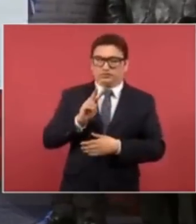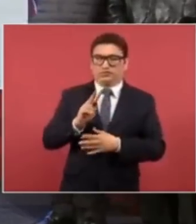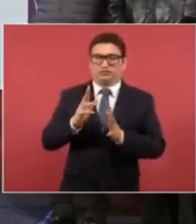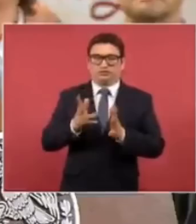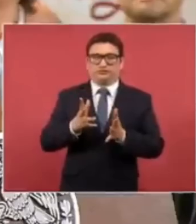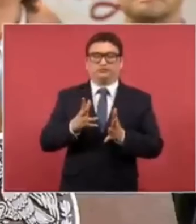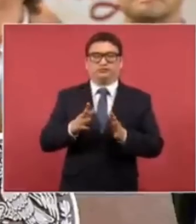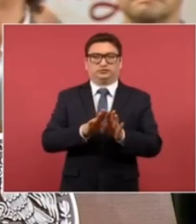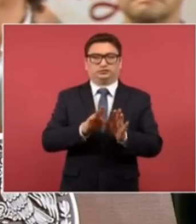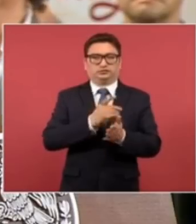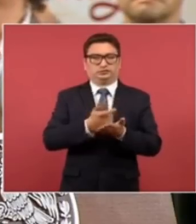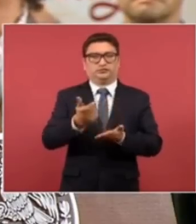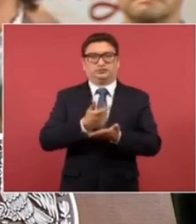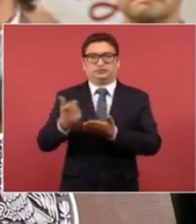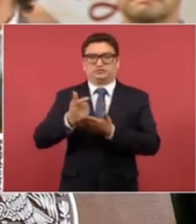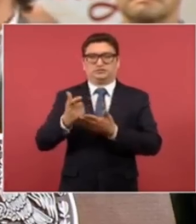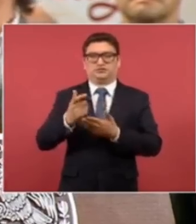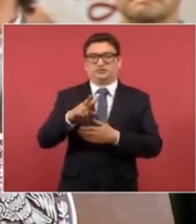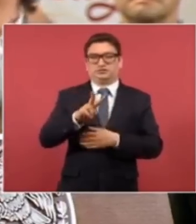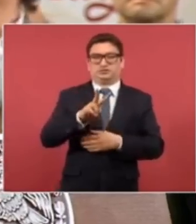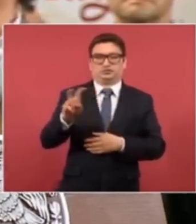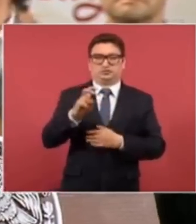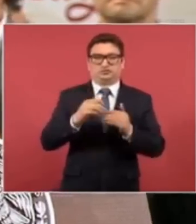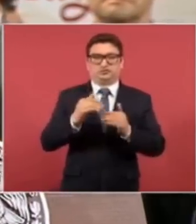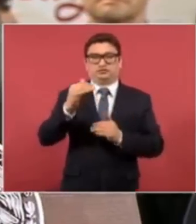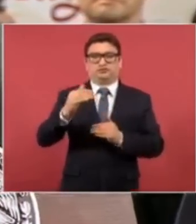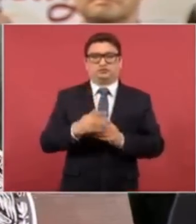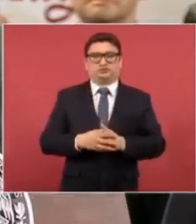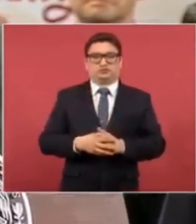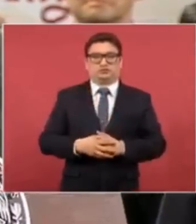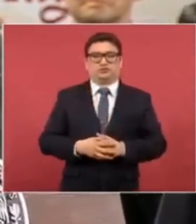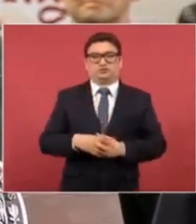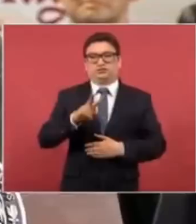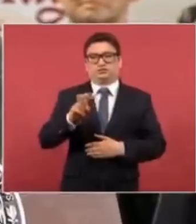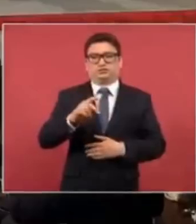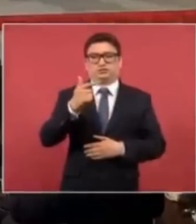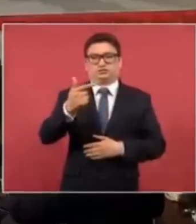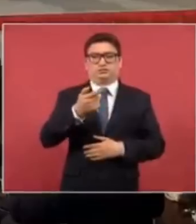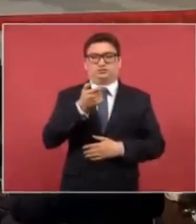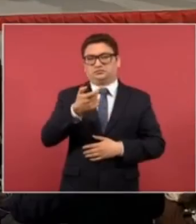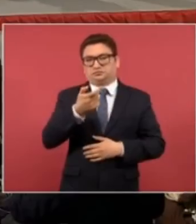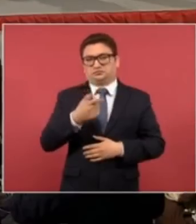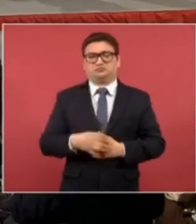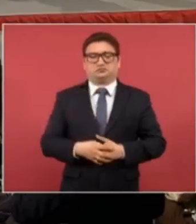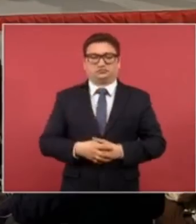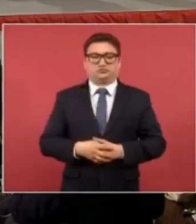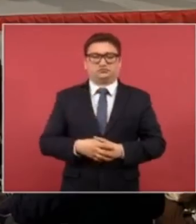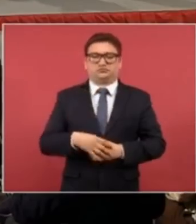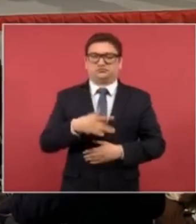Obrador anunció que a partir del 2023 el salario mínimo en México